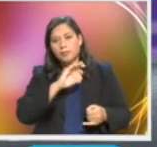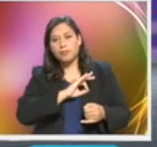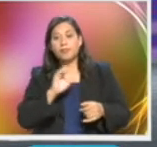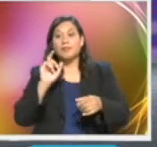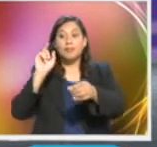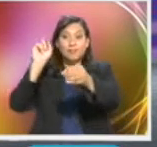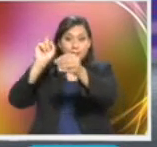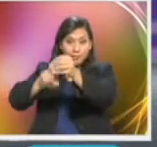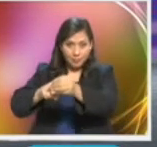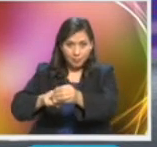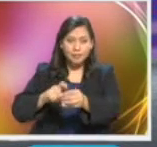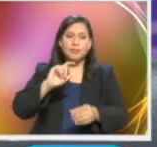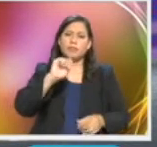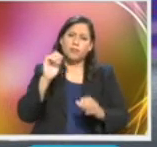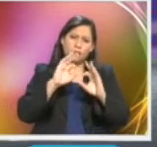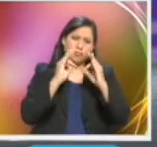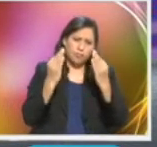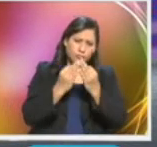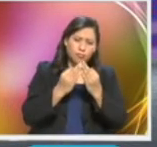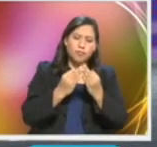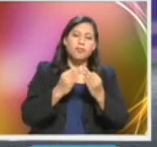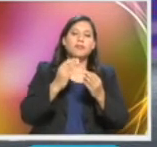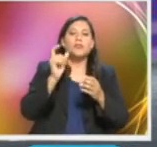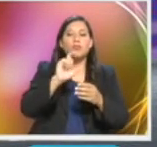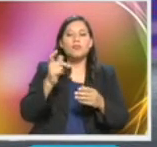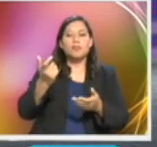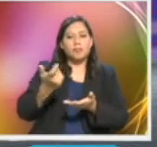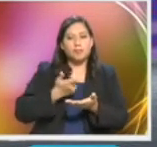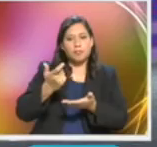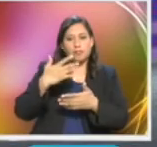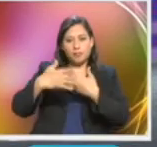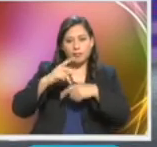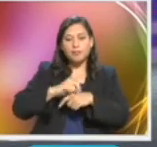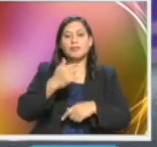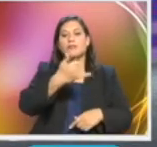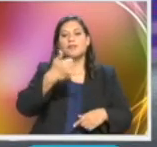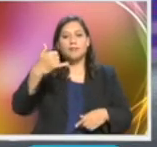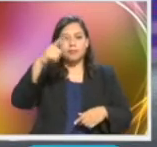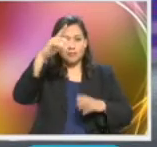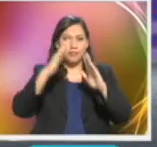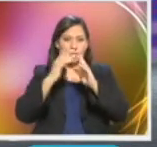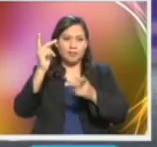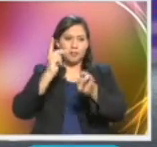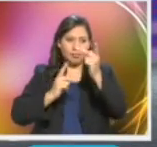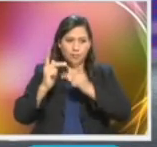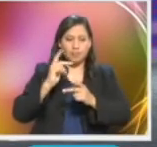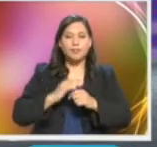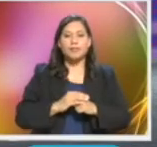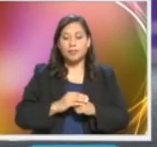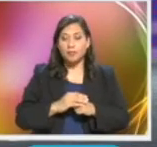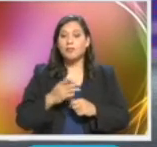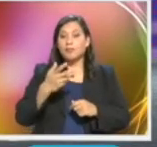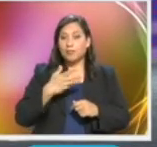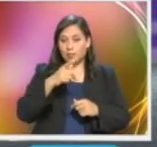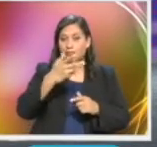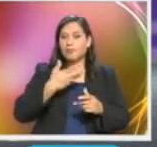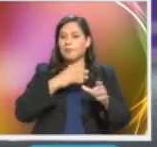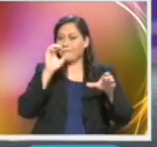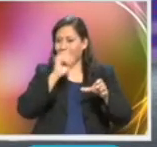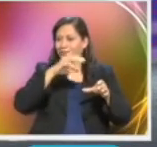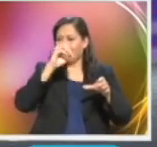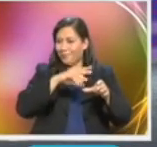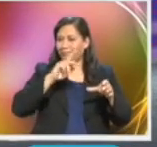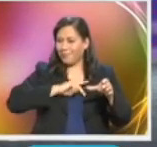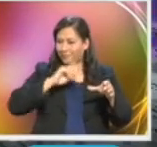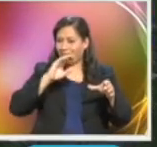el enganche, hay otra forma que lo puedes hacer si eres asalariado, es el Infonavit. El Infonavit te ayuda, hay una parte ahí que está